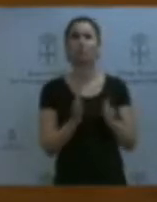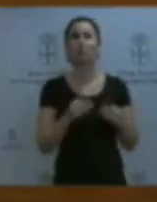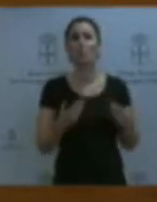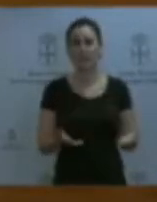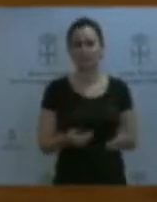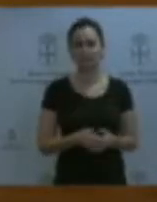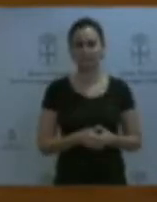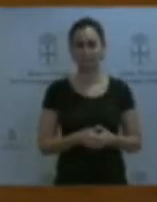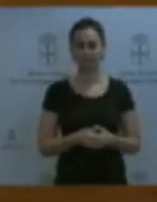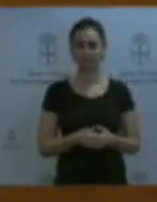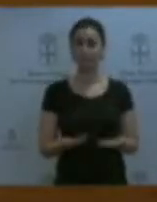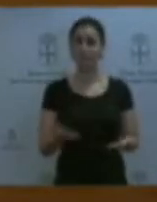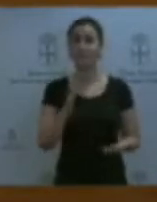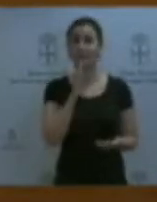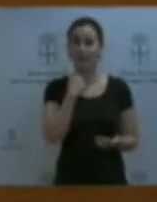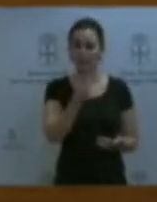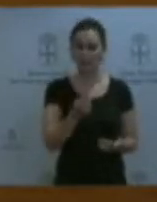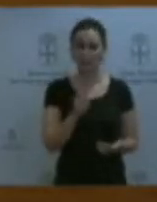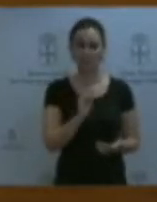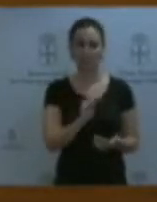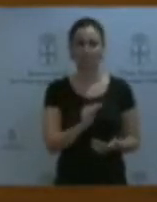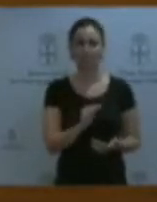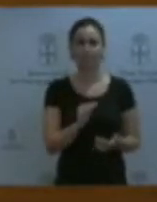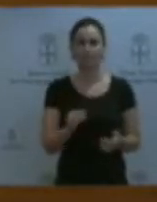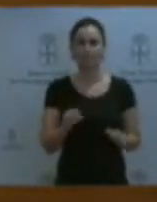interpelación, rutas que, a pesar